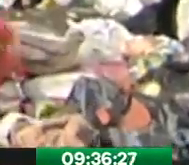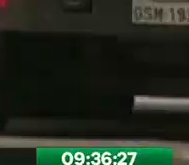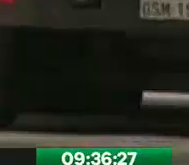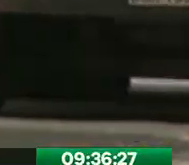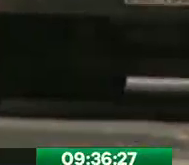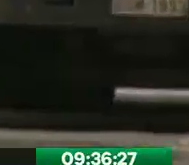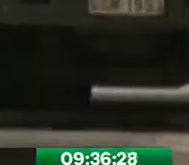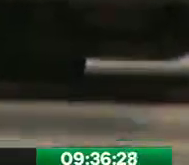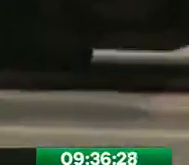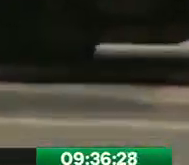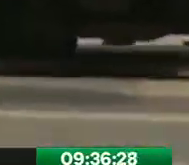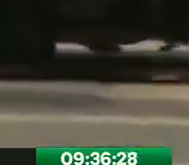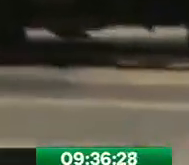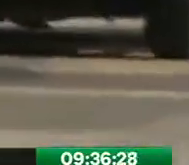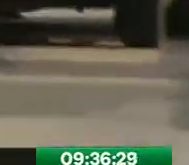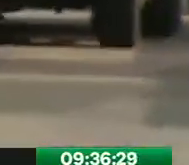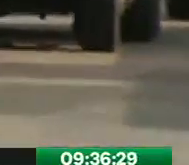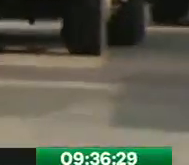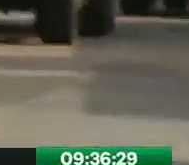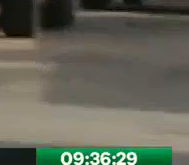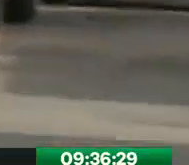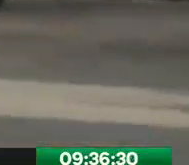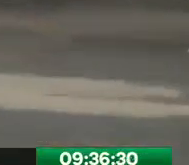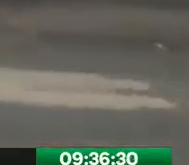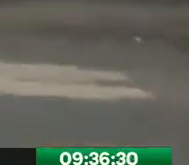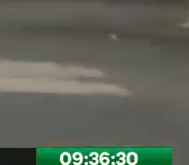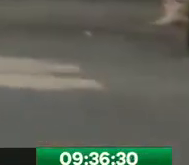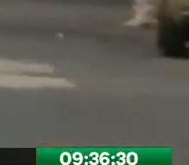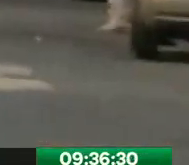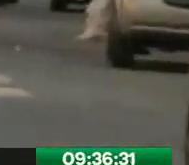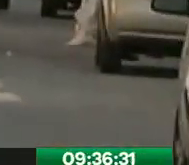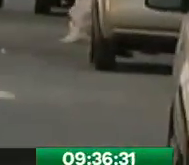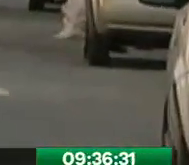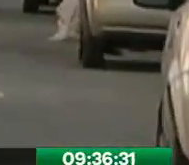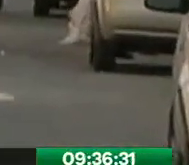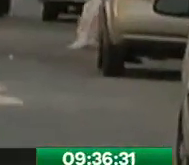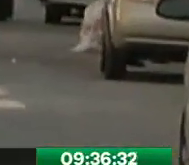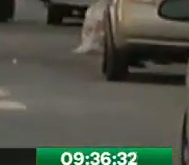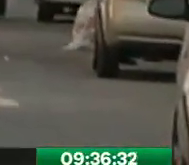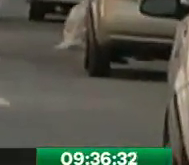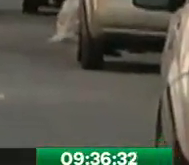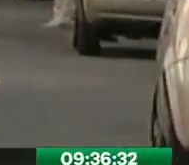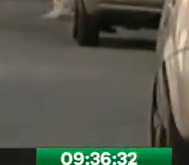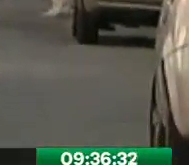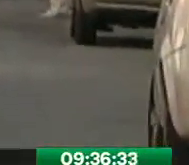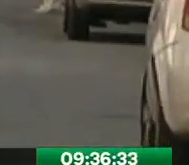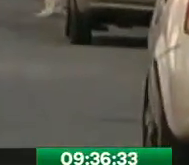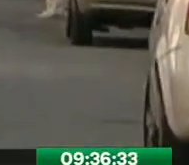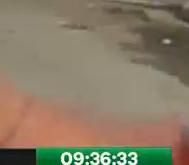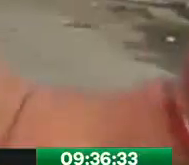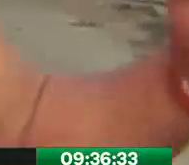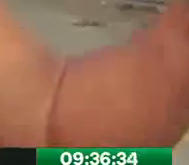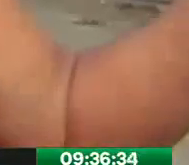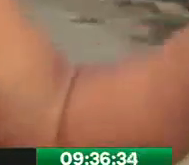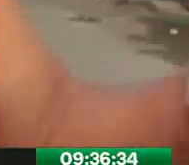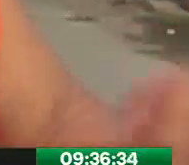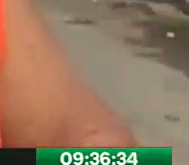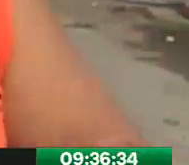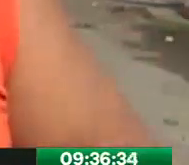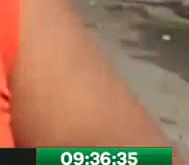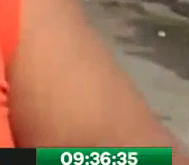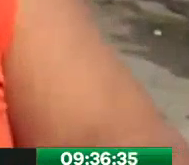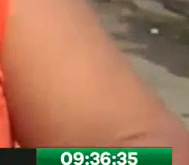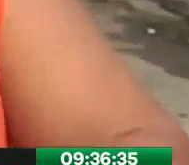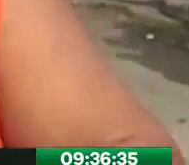pero malos vecinos llegan de otros puntos y colocan la basura ahí. Como usted ve, nos acumulan cada vez y cuando los vecinos no